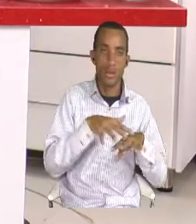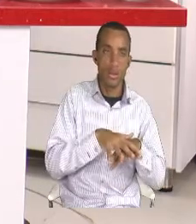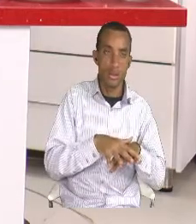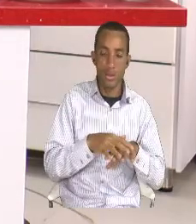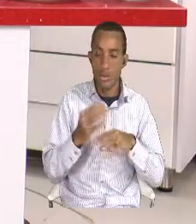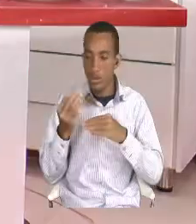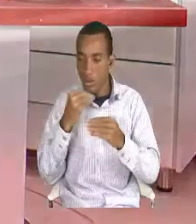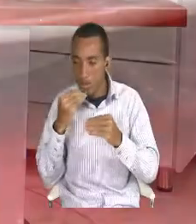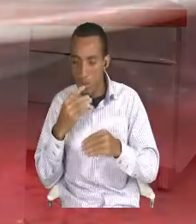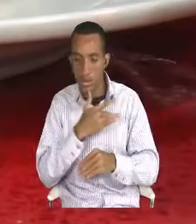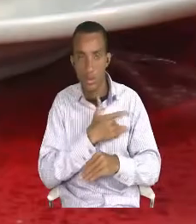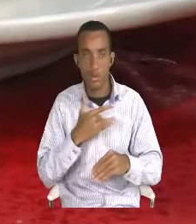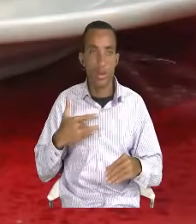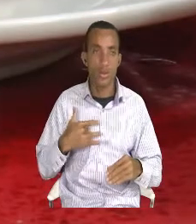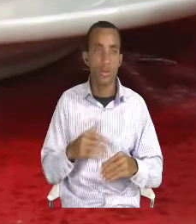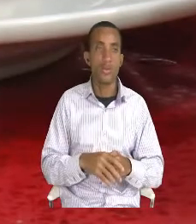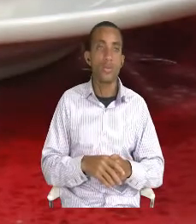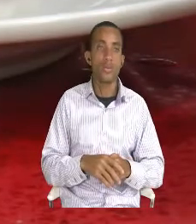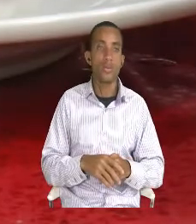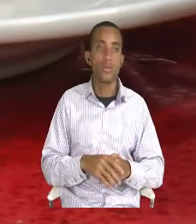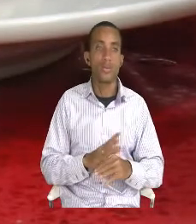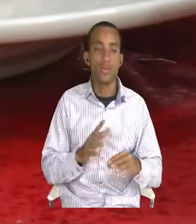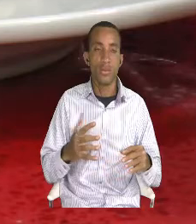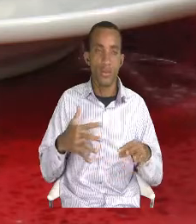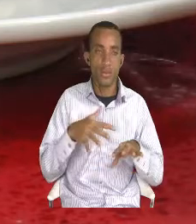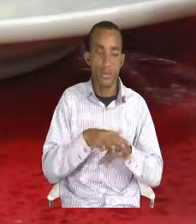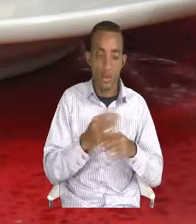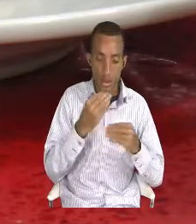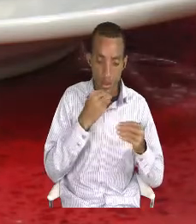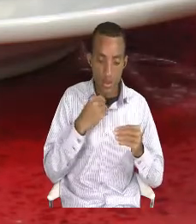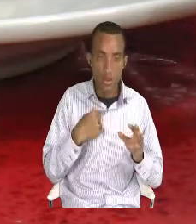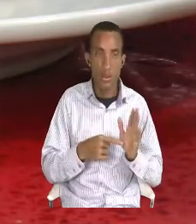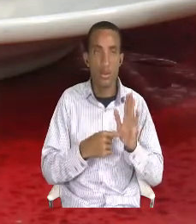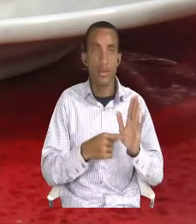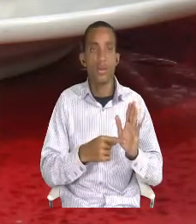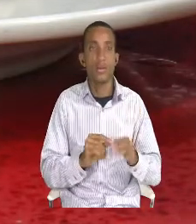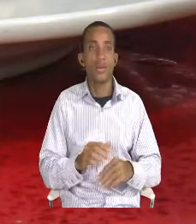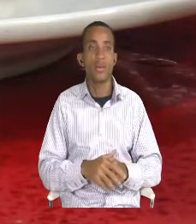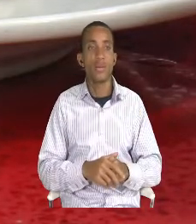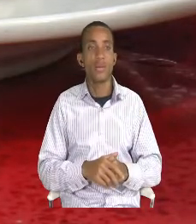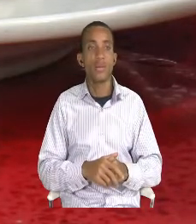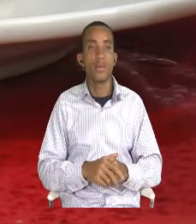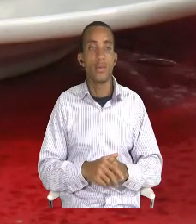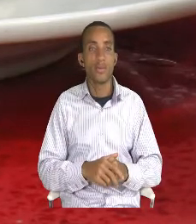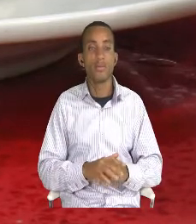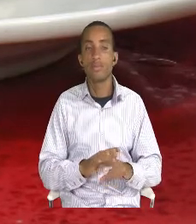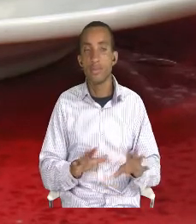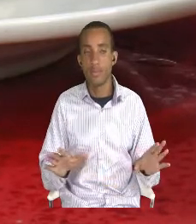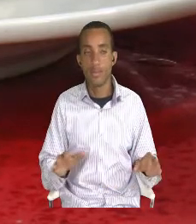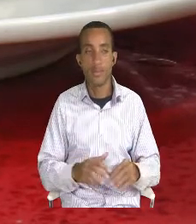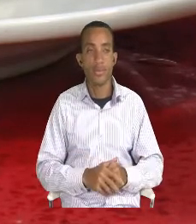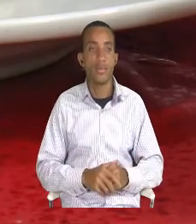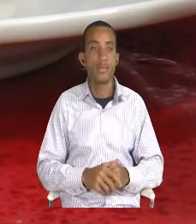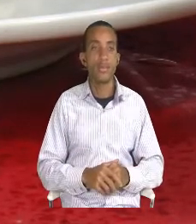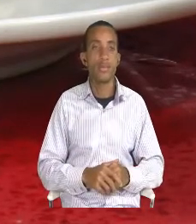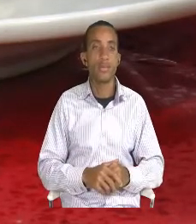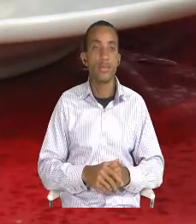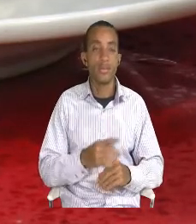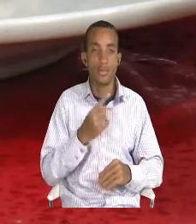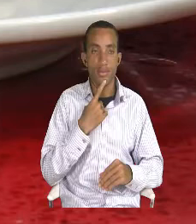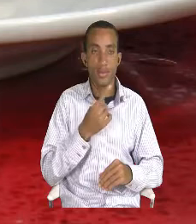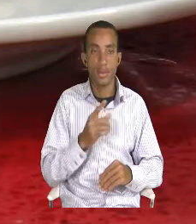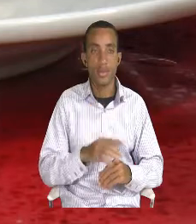la salud. Con la salud. Como dicen, ¿no? Uno es lo que come. Sí, sí, sí. Entonces sí. Hay que comer para vivir. Exacto. El comer está la vida, les digo yo aquí a cada